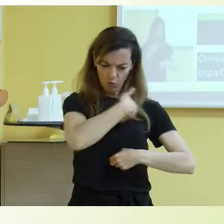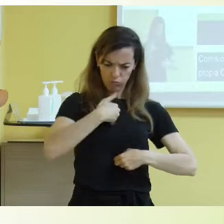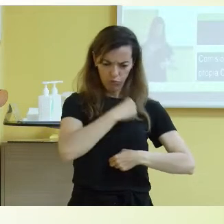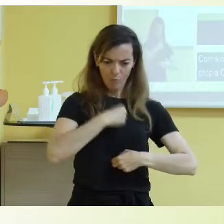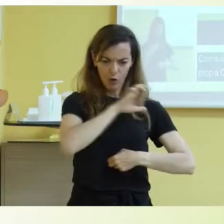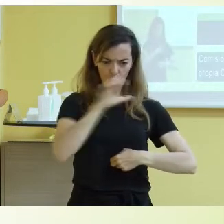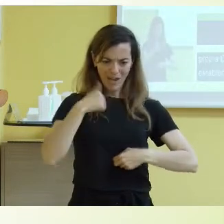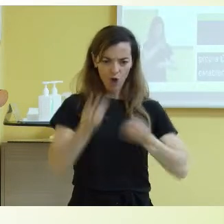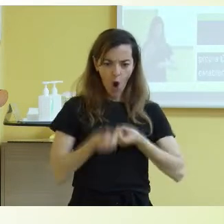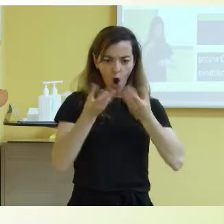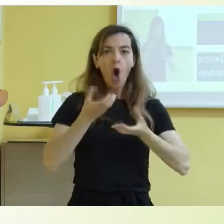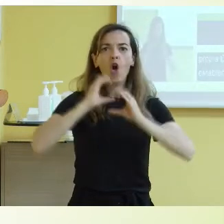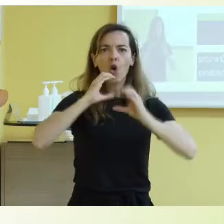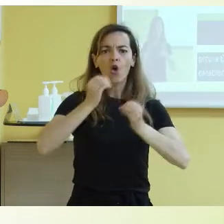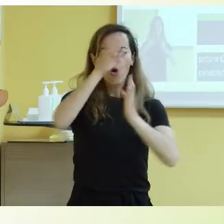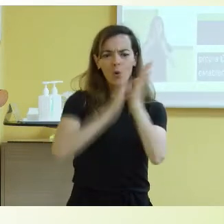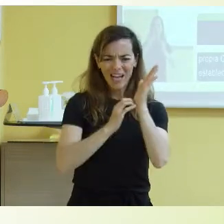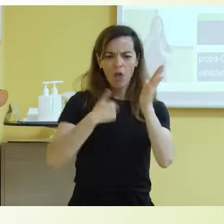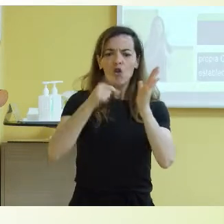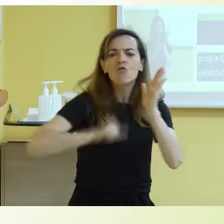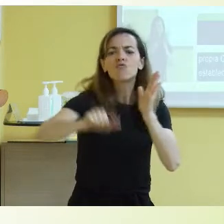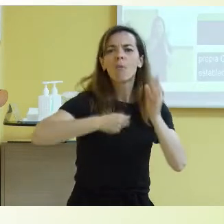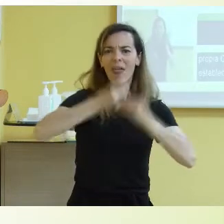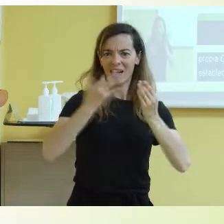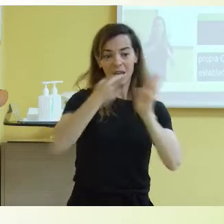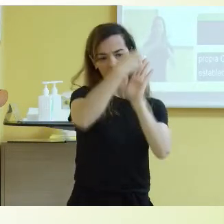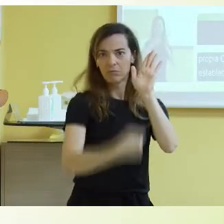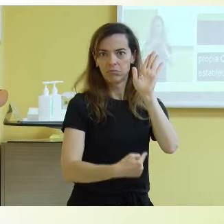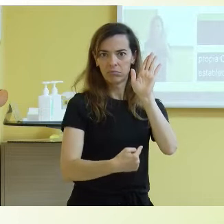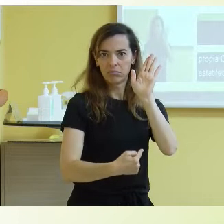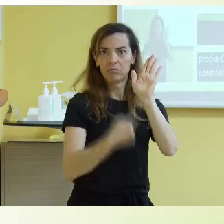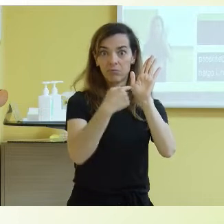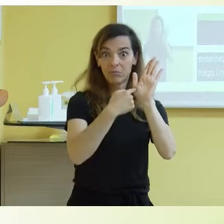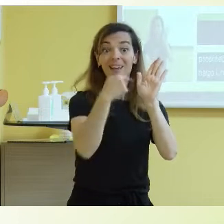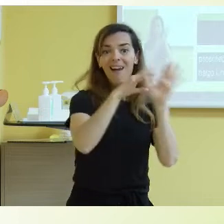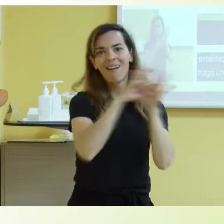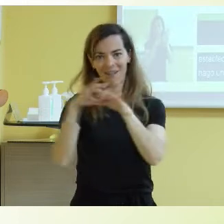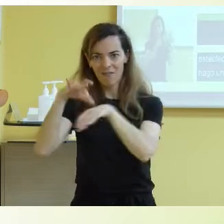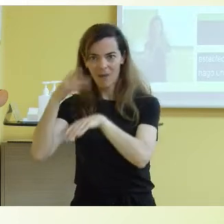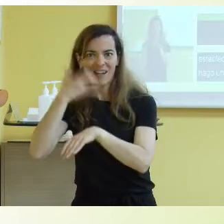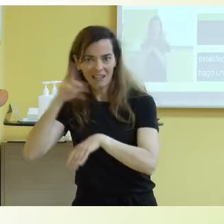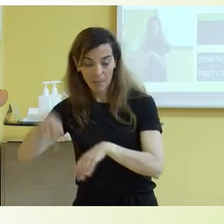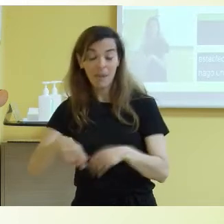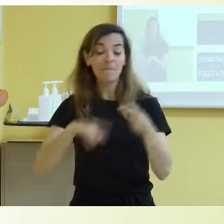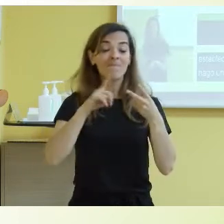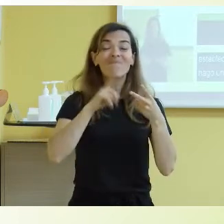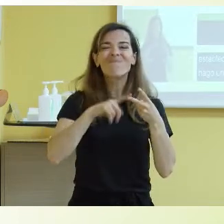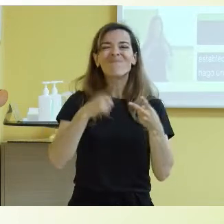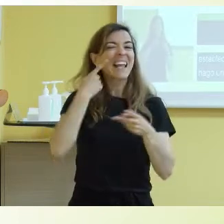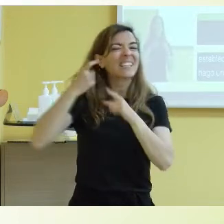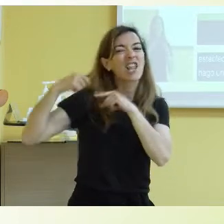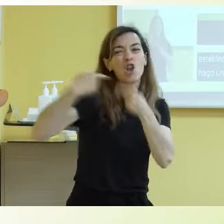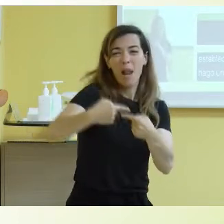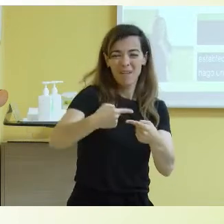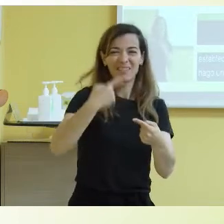un comunicado que es lo que voy a hacer, y eso es lo que marca el devenir de las enfermedades raras. Y tradicionalmente, en lo que es la estructura burocrática